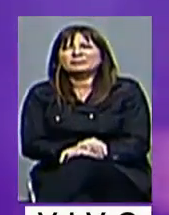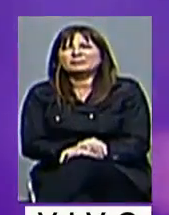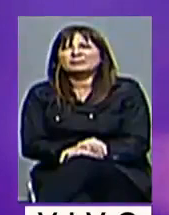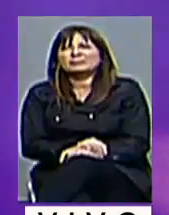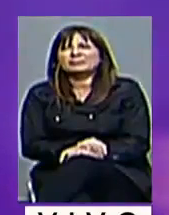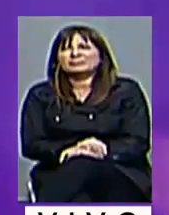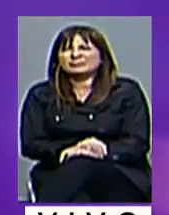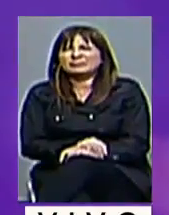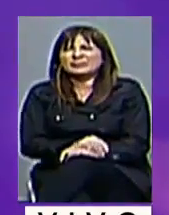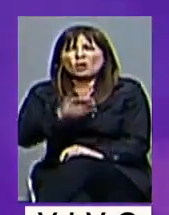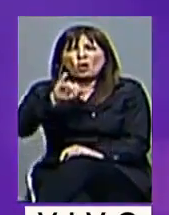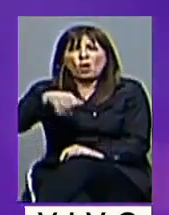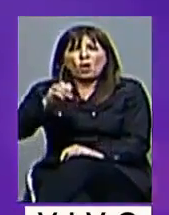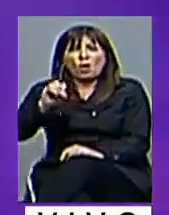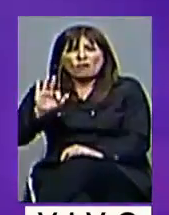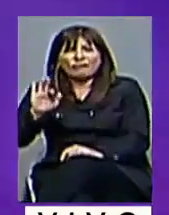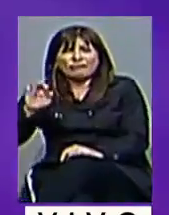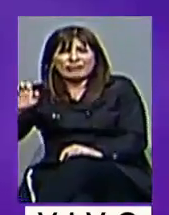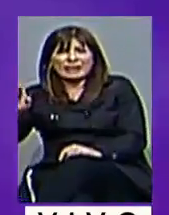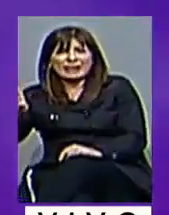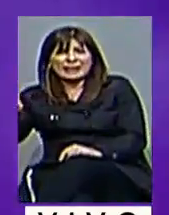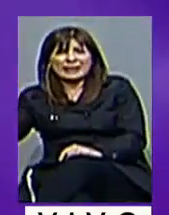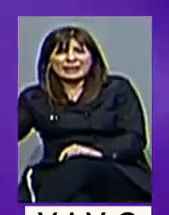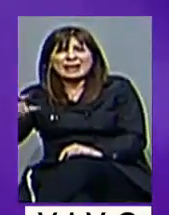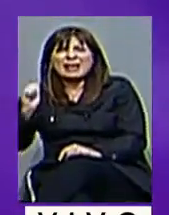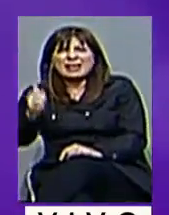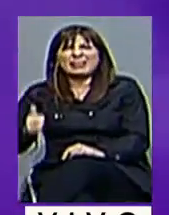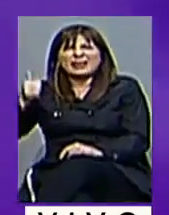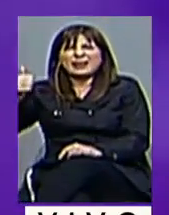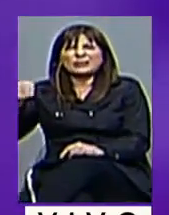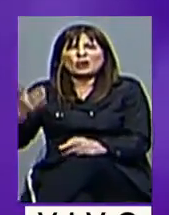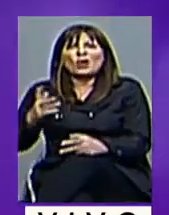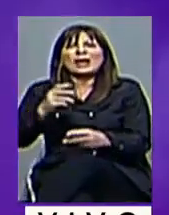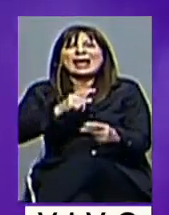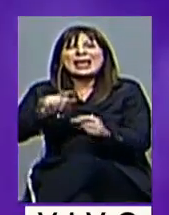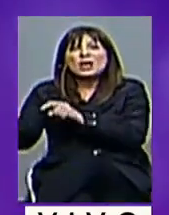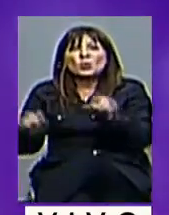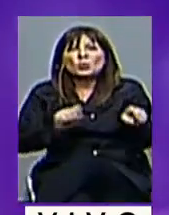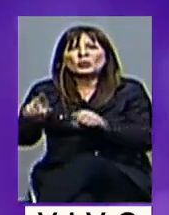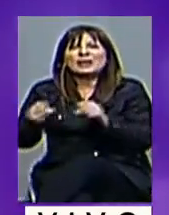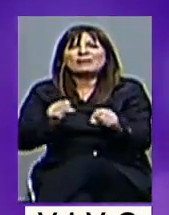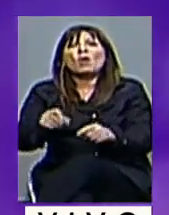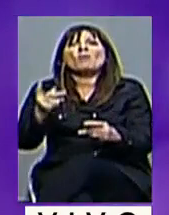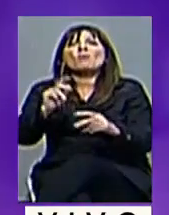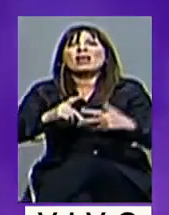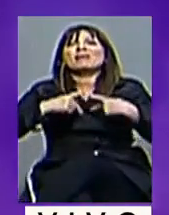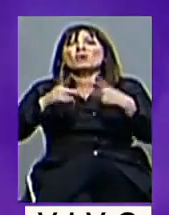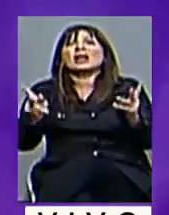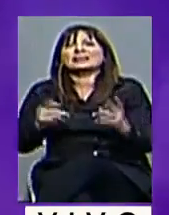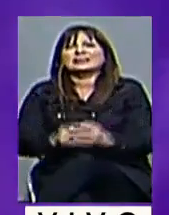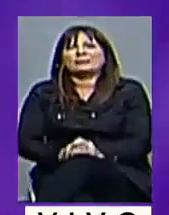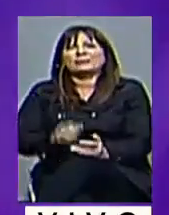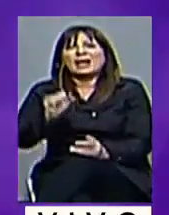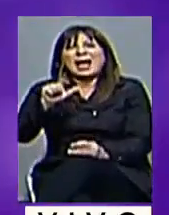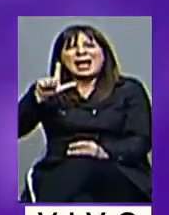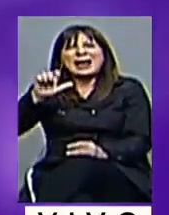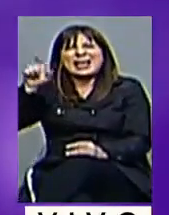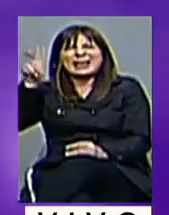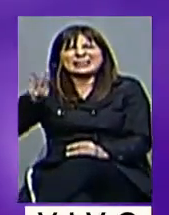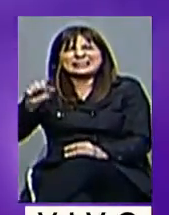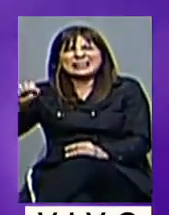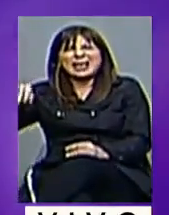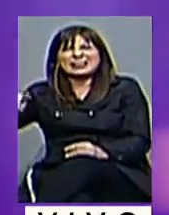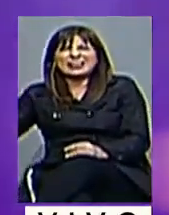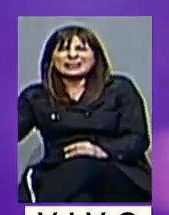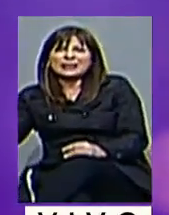René Jofré, director ejecutivo de la Fundación por la Democracia. Jorge Alessandri, diputado electo por el